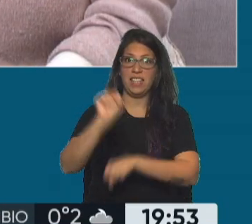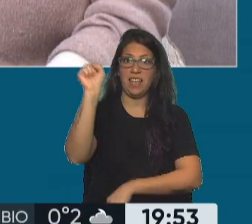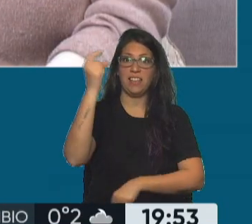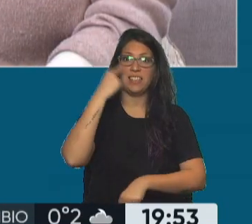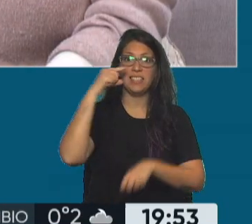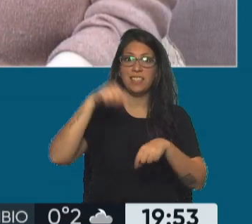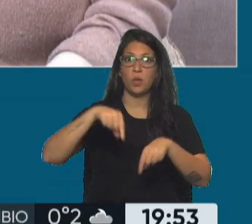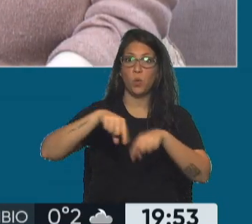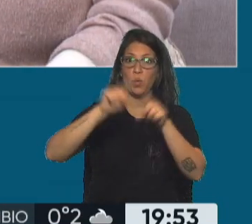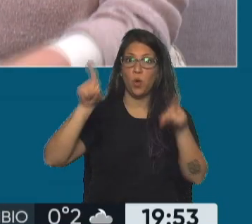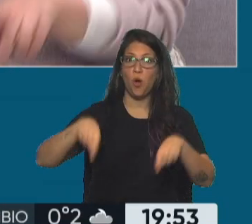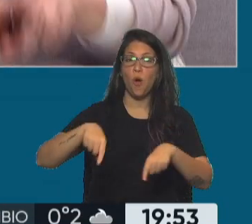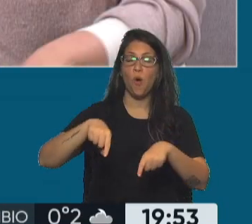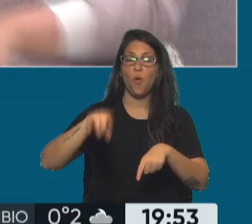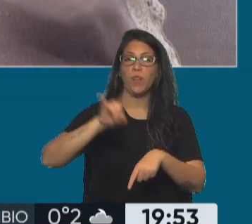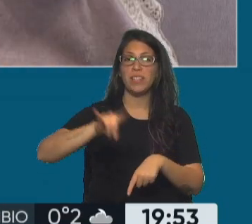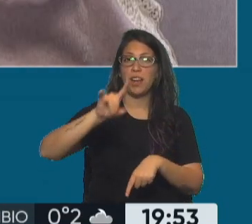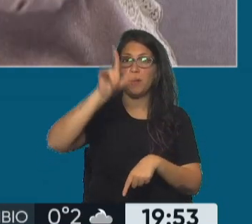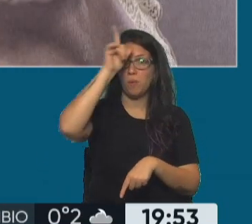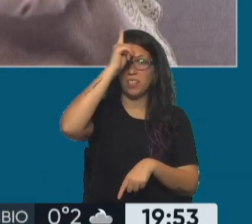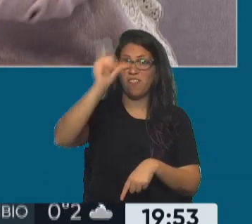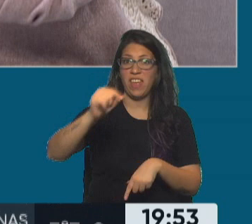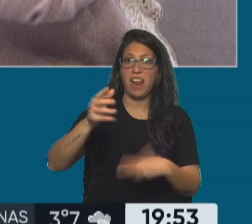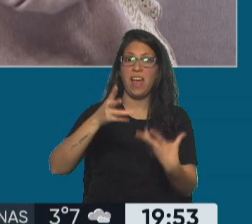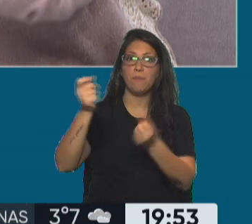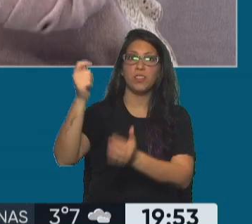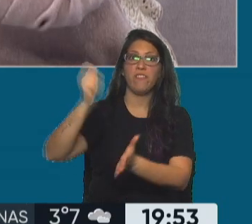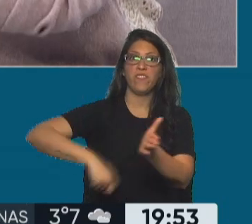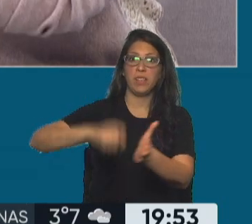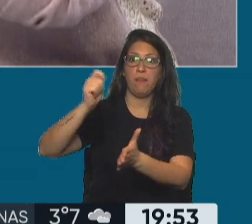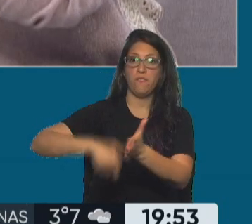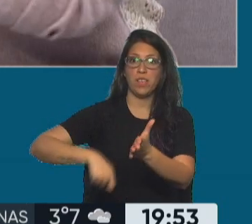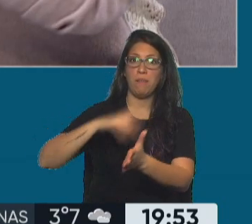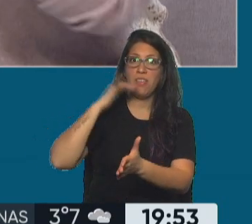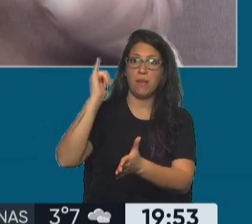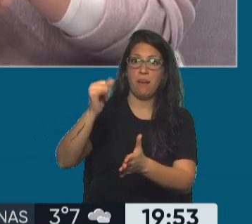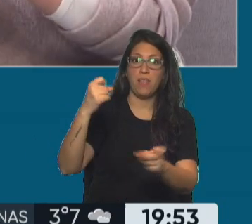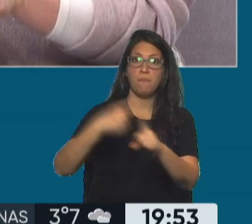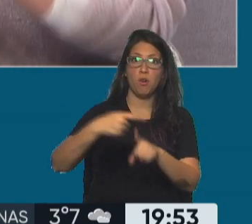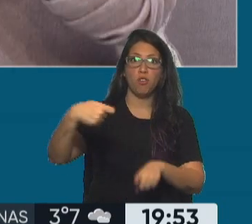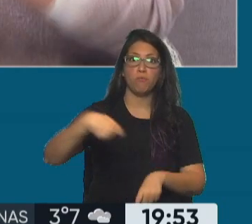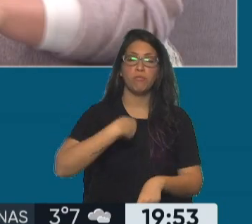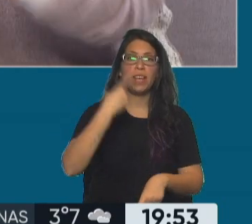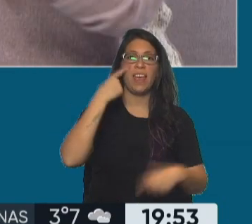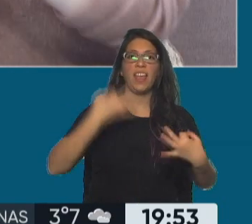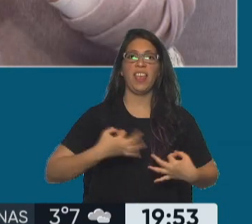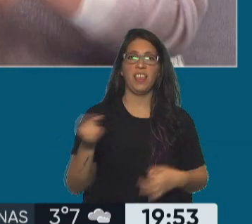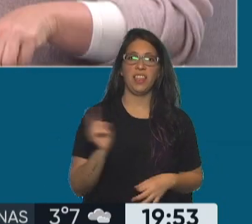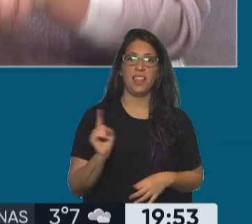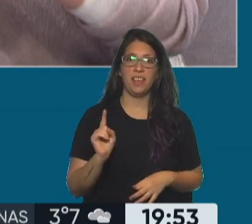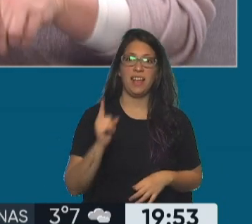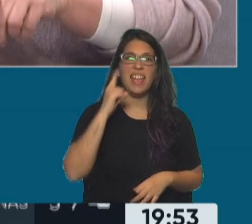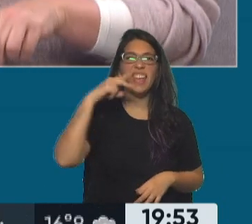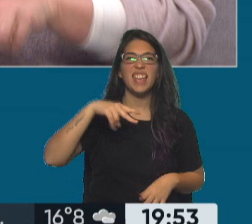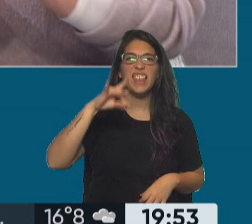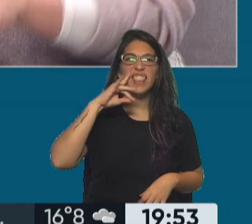Instituto Universitario de la Policía Federal, Claro. y las dos acompañan con su firma a esta demanda por indignidad. Que lo que buscan, Indignidad. sí,